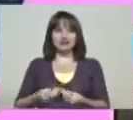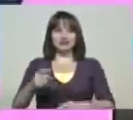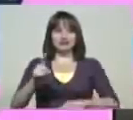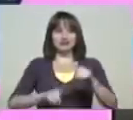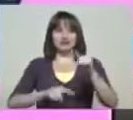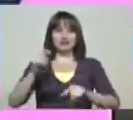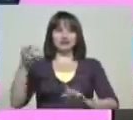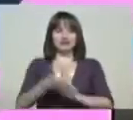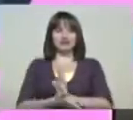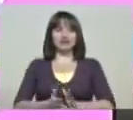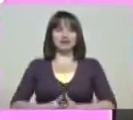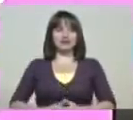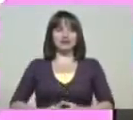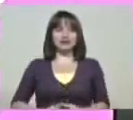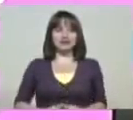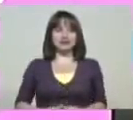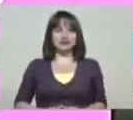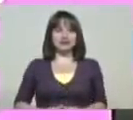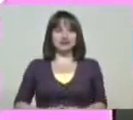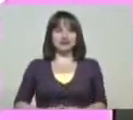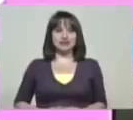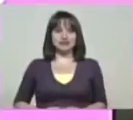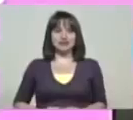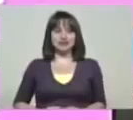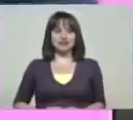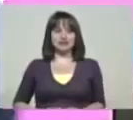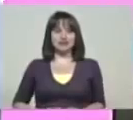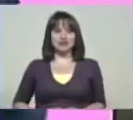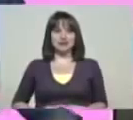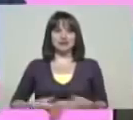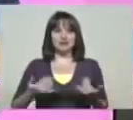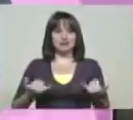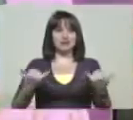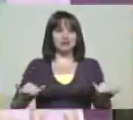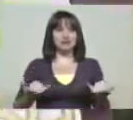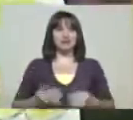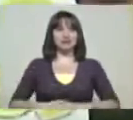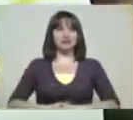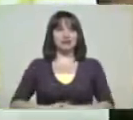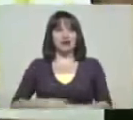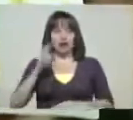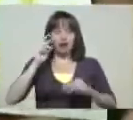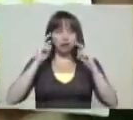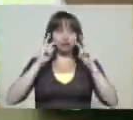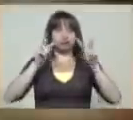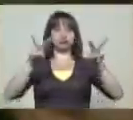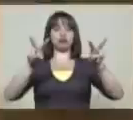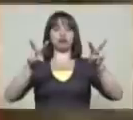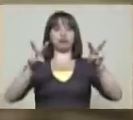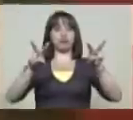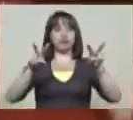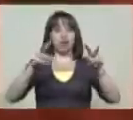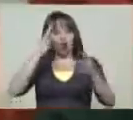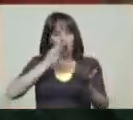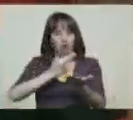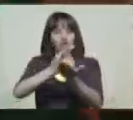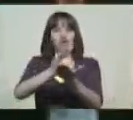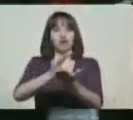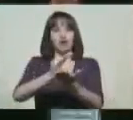cercanamente. Cierro mis ojos y confío en ustedes. Abro mis ojos y confío en ustedes.